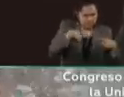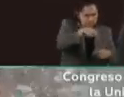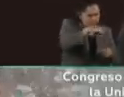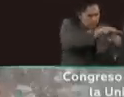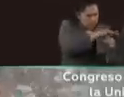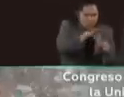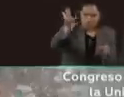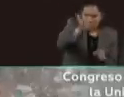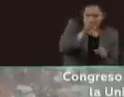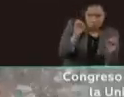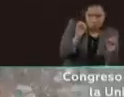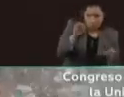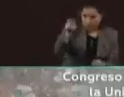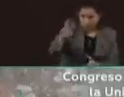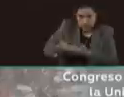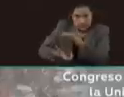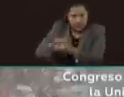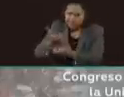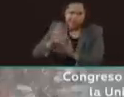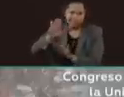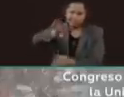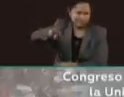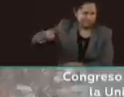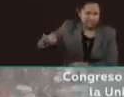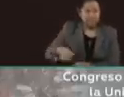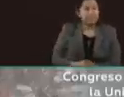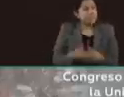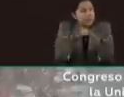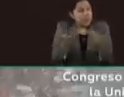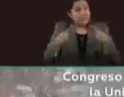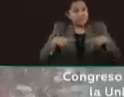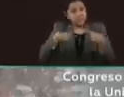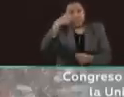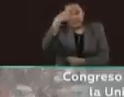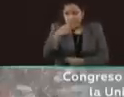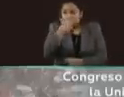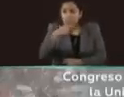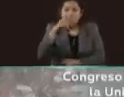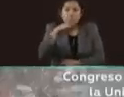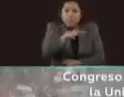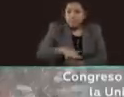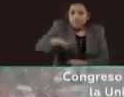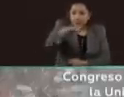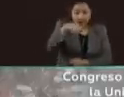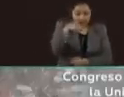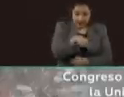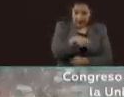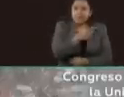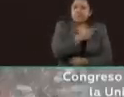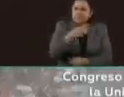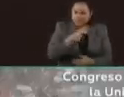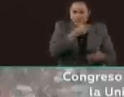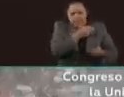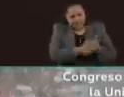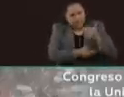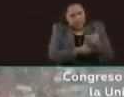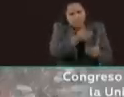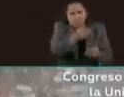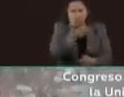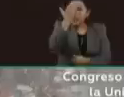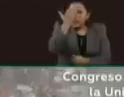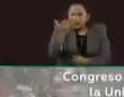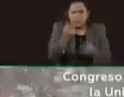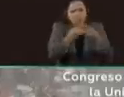y compañeros, la historia de México es una ruta de lucha, de resistencia y de transformación. En esta travesía de 2